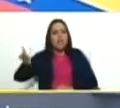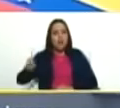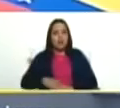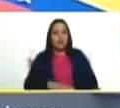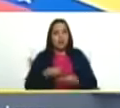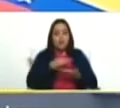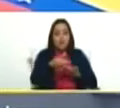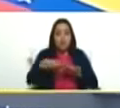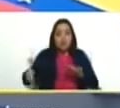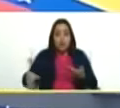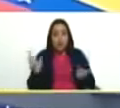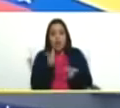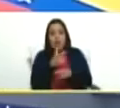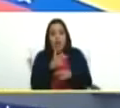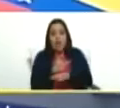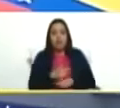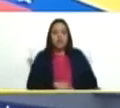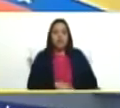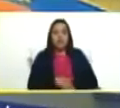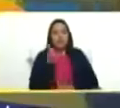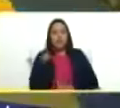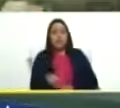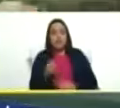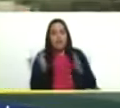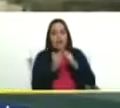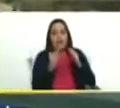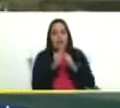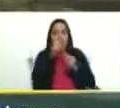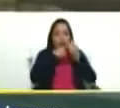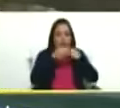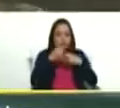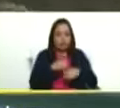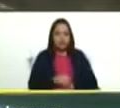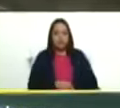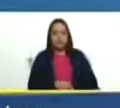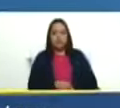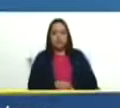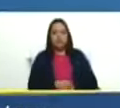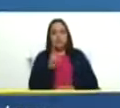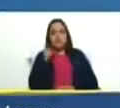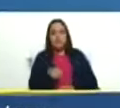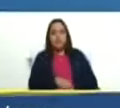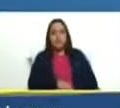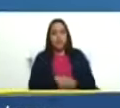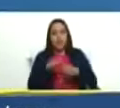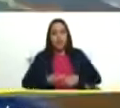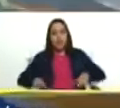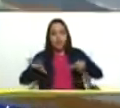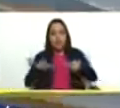comunal Catiagás, la casa de alimentación, la oficina de la autoridad única,